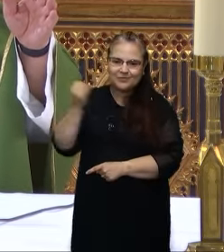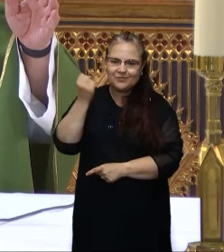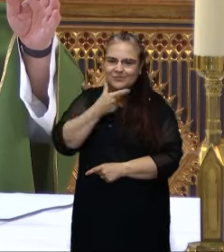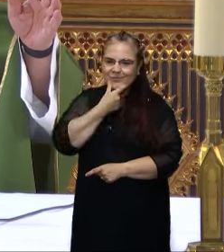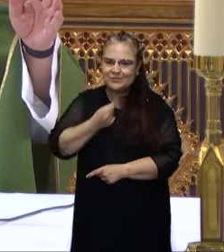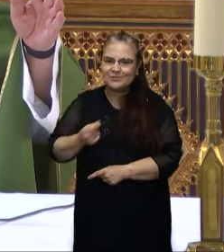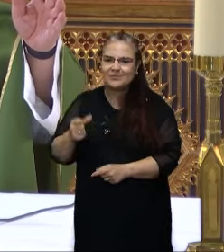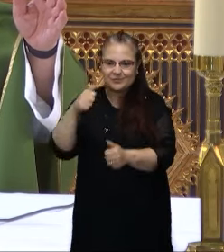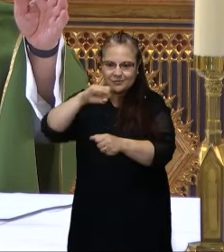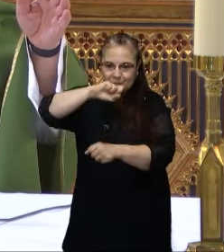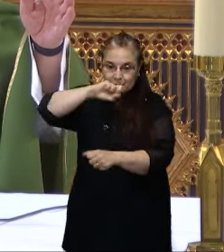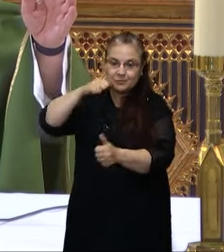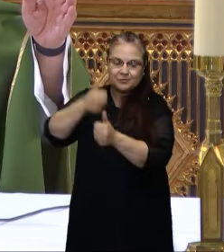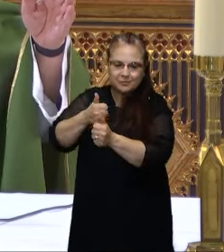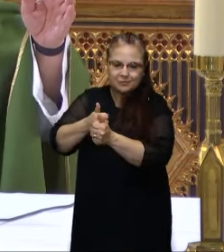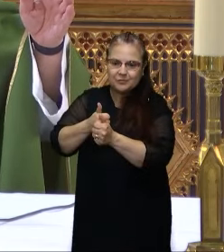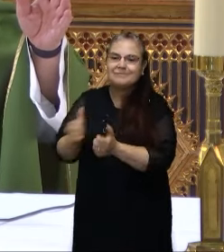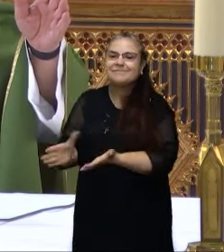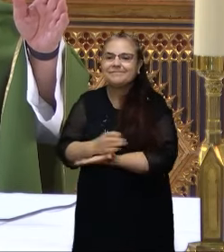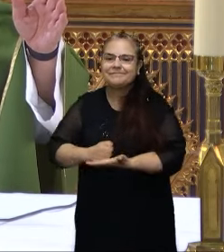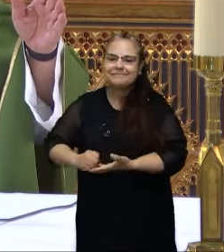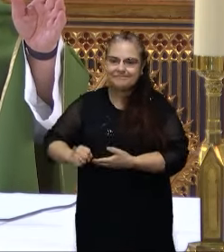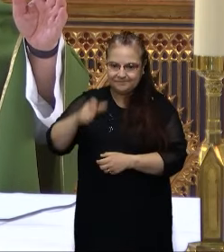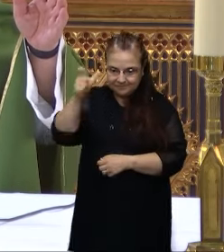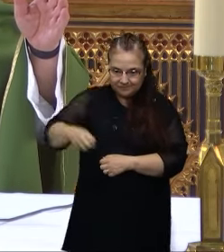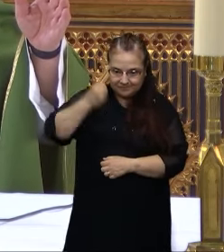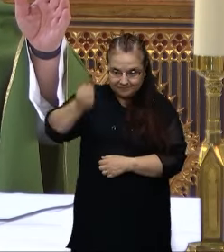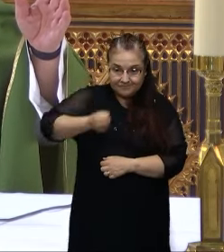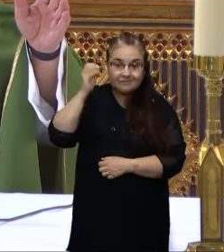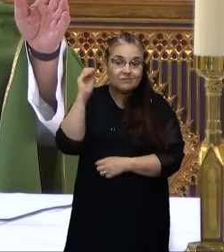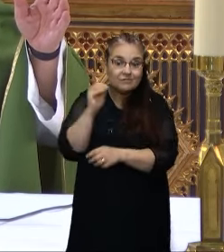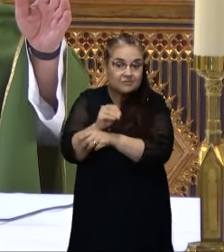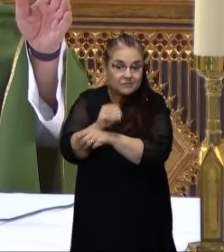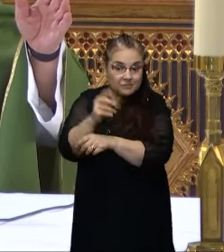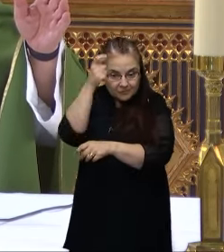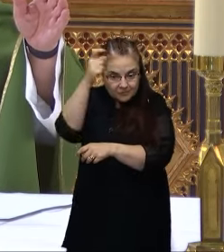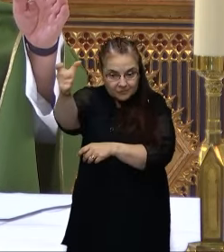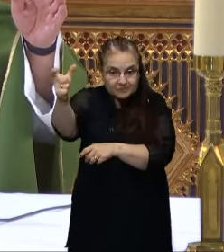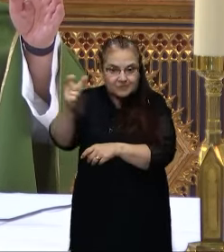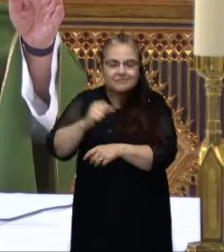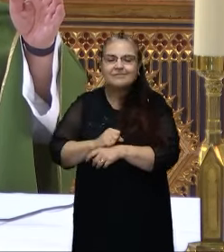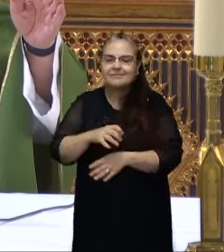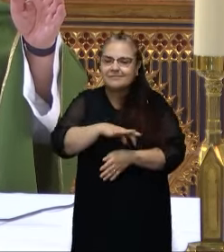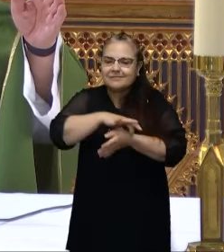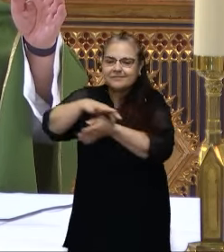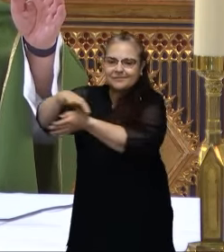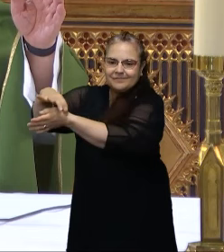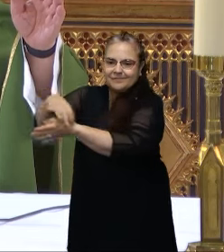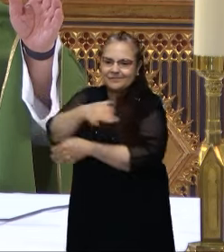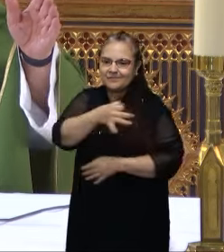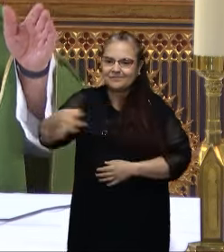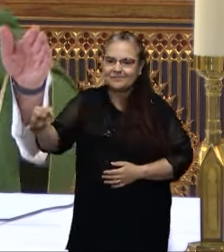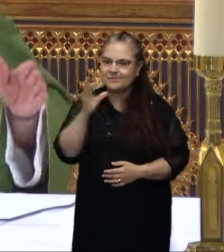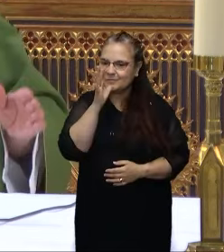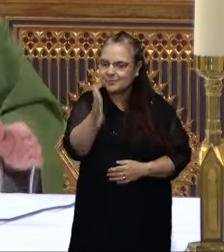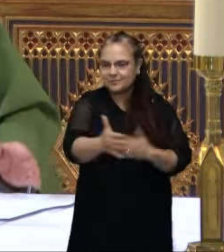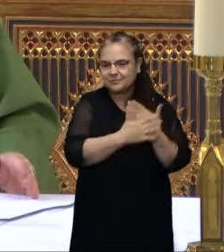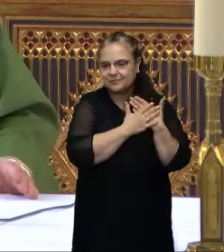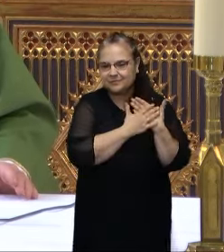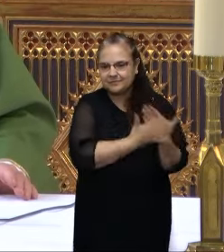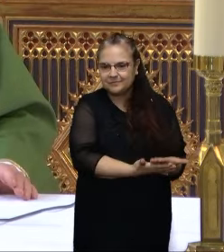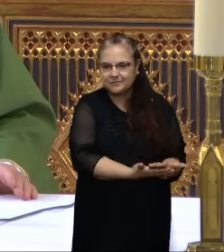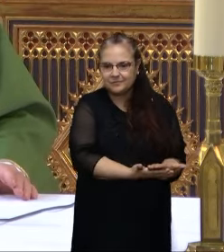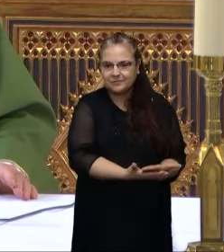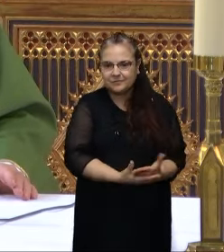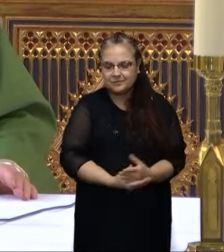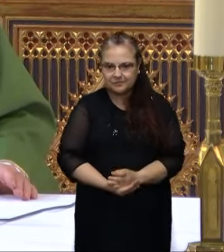obispo José y sus obispos auxiliares, y todos los pastores que cuidan de tu pueblo, llévala a su perfección por la